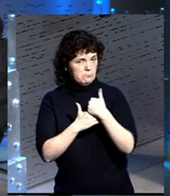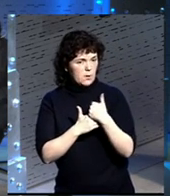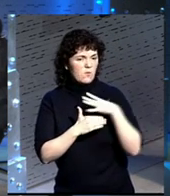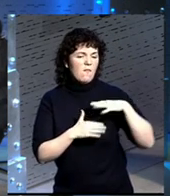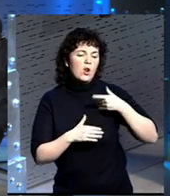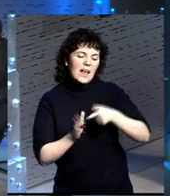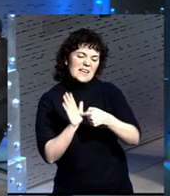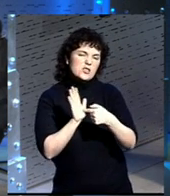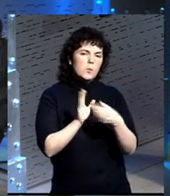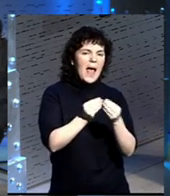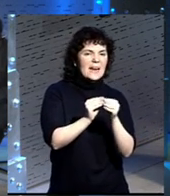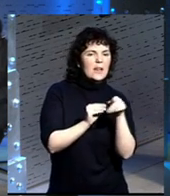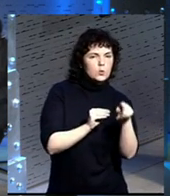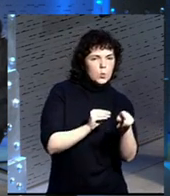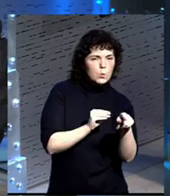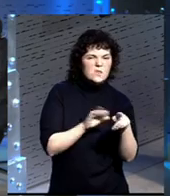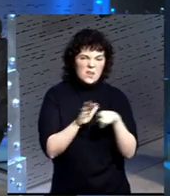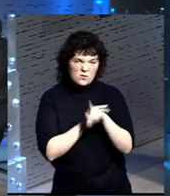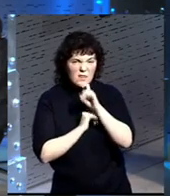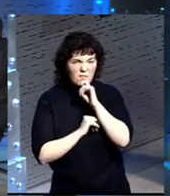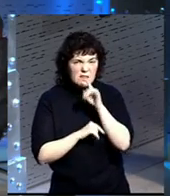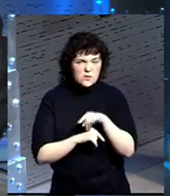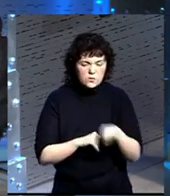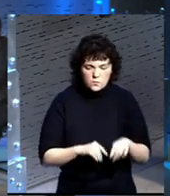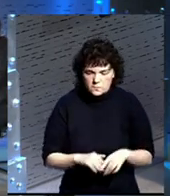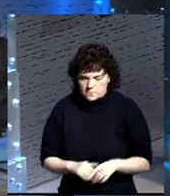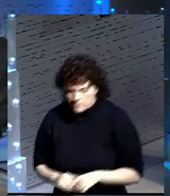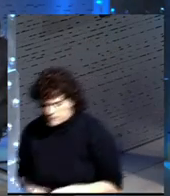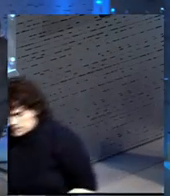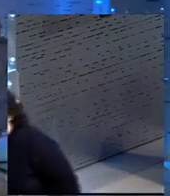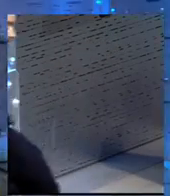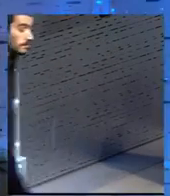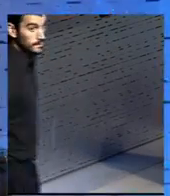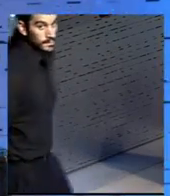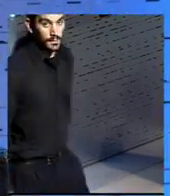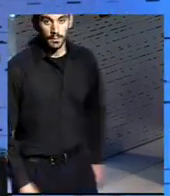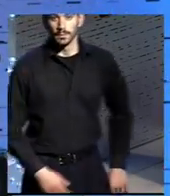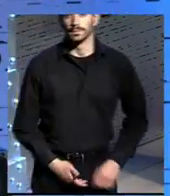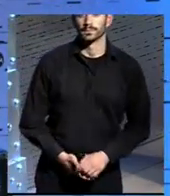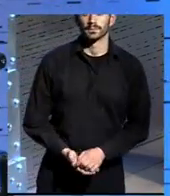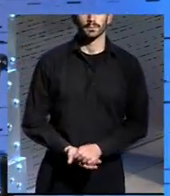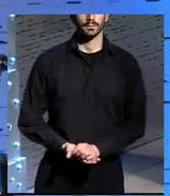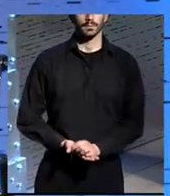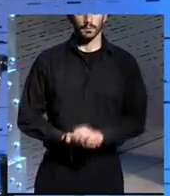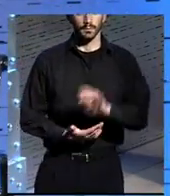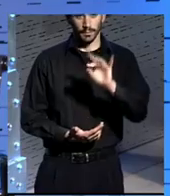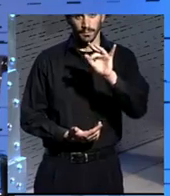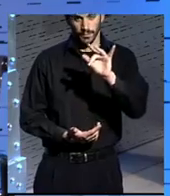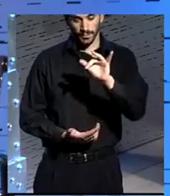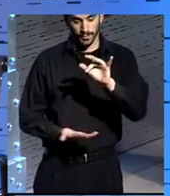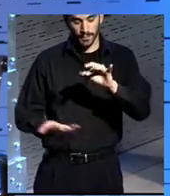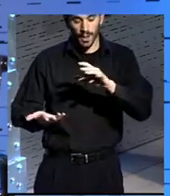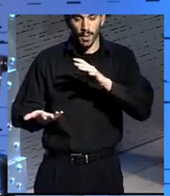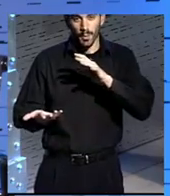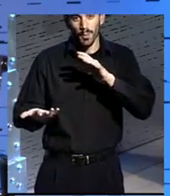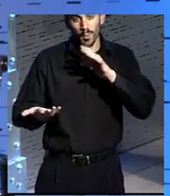usted esto? Tal cual. Sí, tal cual. Porque la gente efectivamente también está un poco dolorida, ¿no?